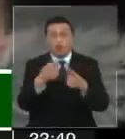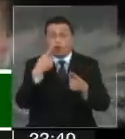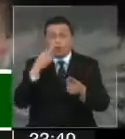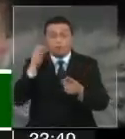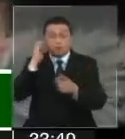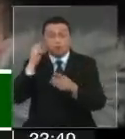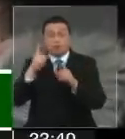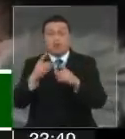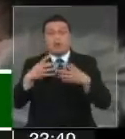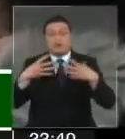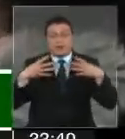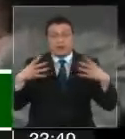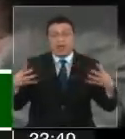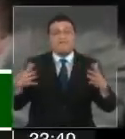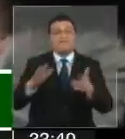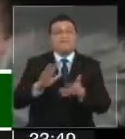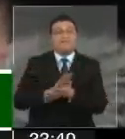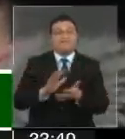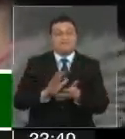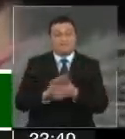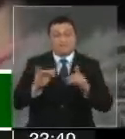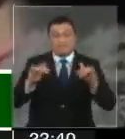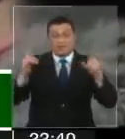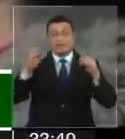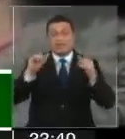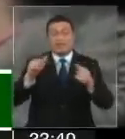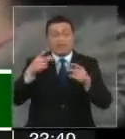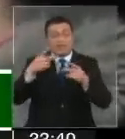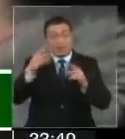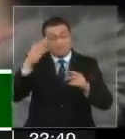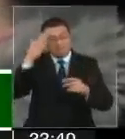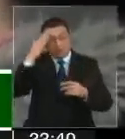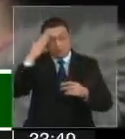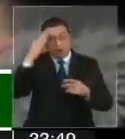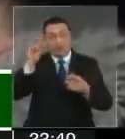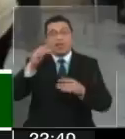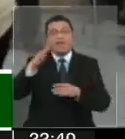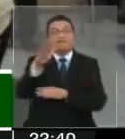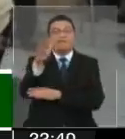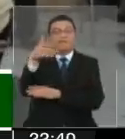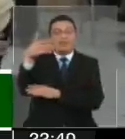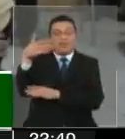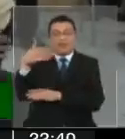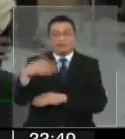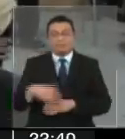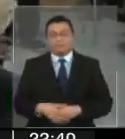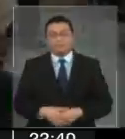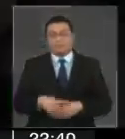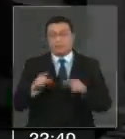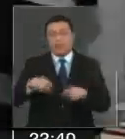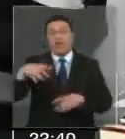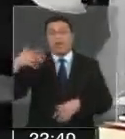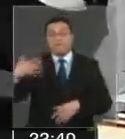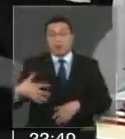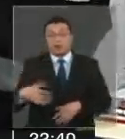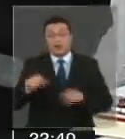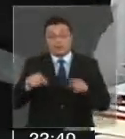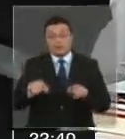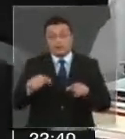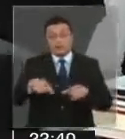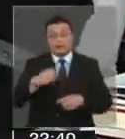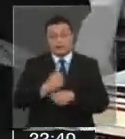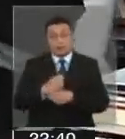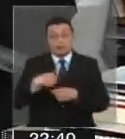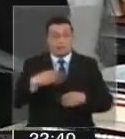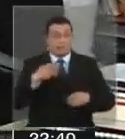una gran fiesta de la identidad y la memoria de la bandera. parte importante de nuestro trabajo es que nosotros vamos